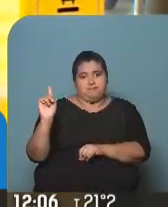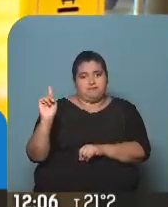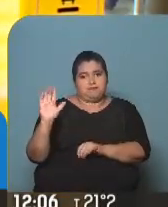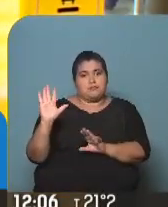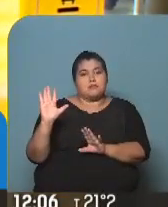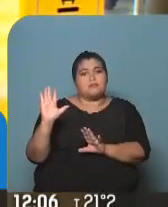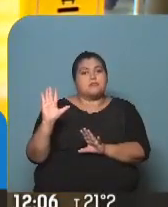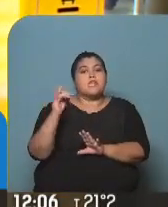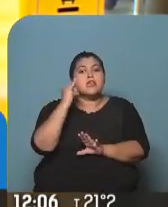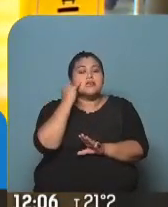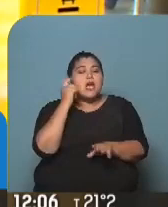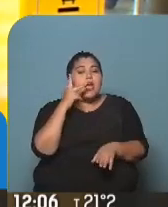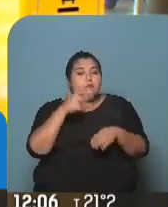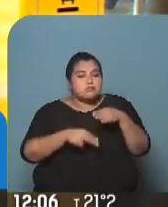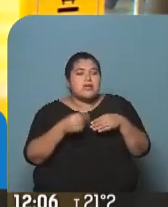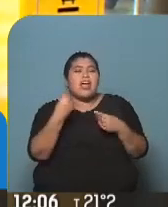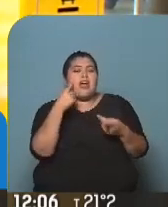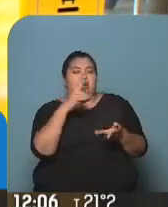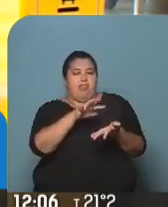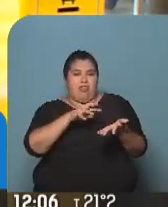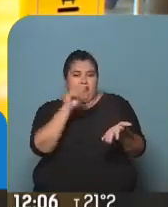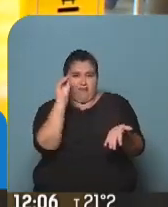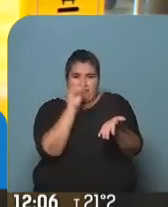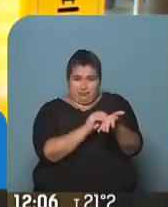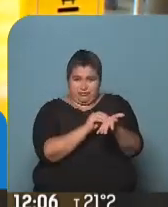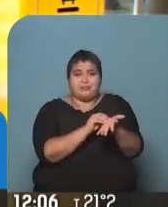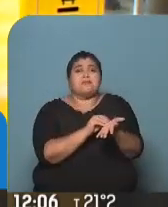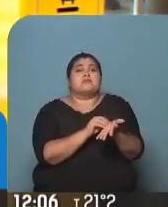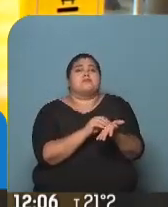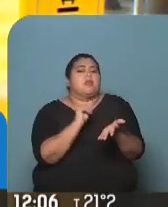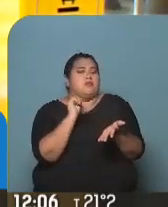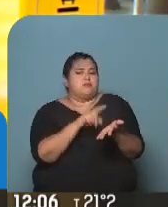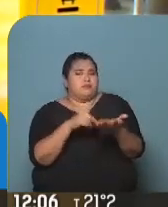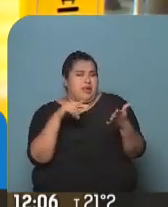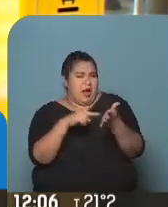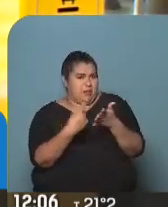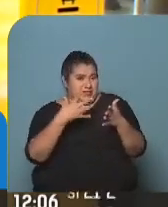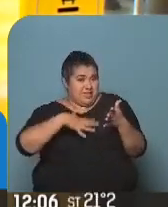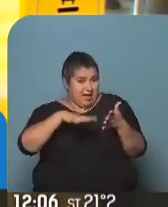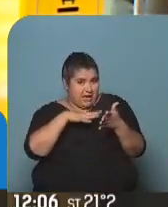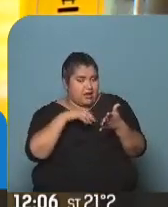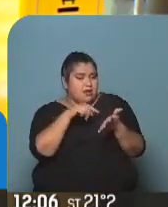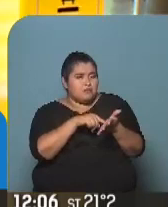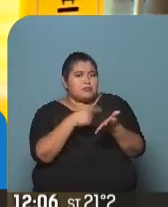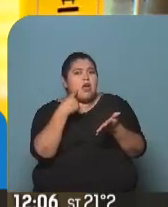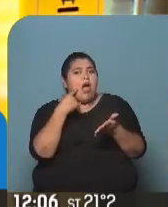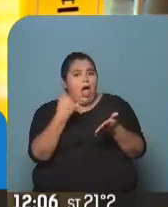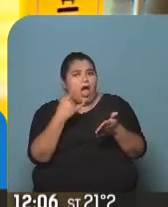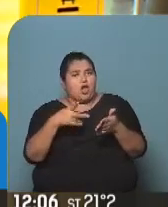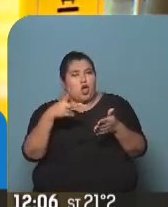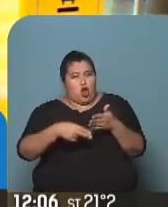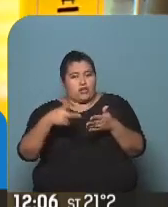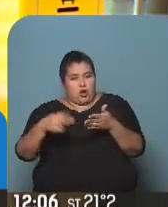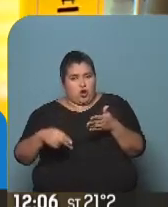El tótem calcula la tarifa en base al mapa del gobierno de la ciudad y de Waze, contempla los cortes, que es un